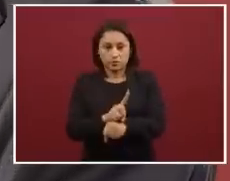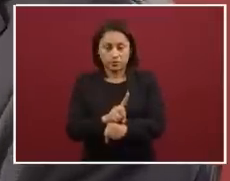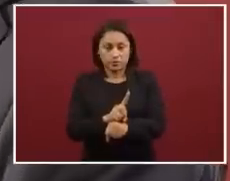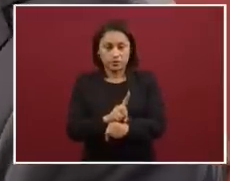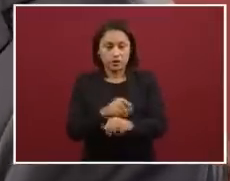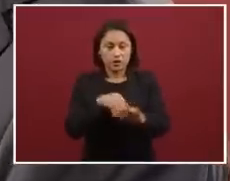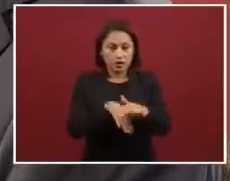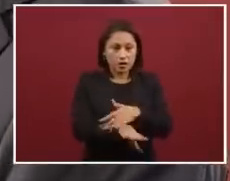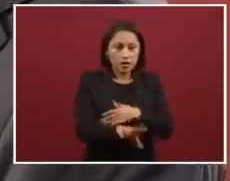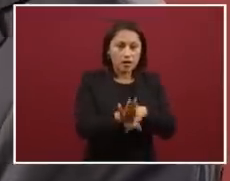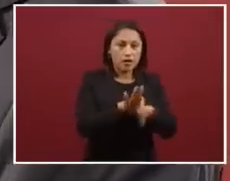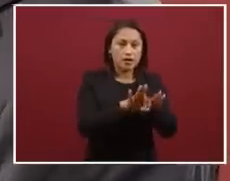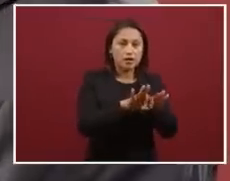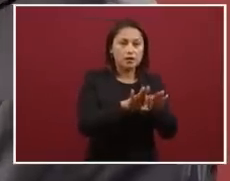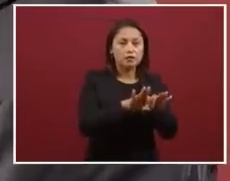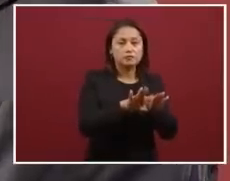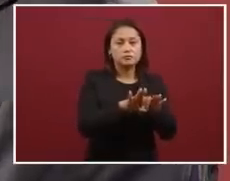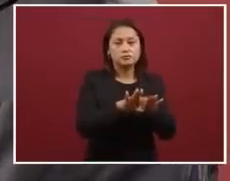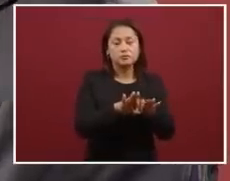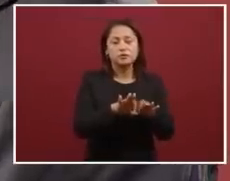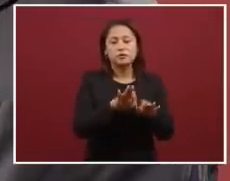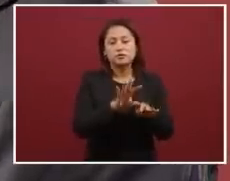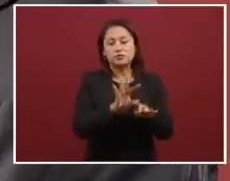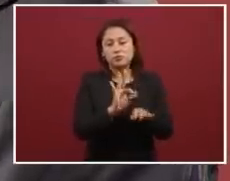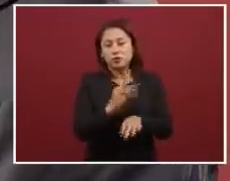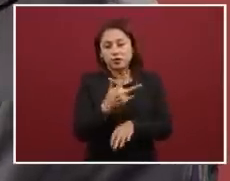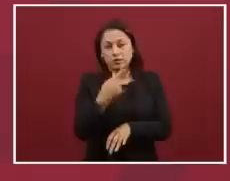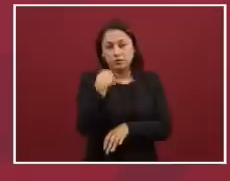48 horas por 3,000 pesos.